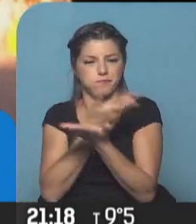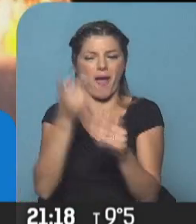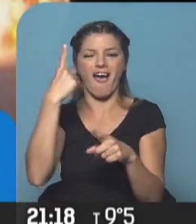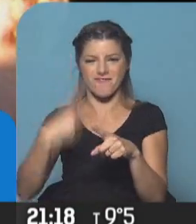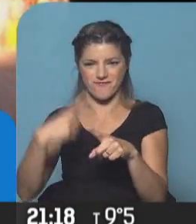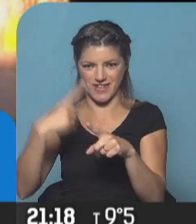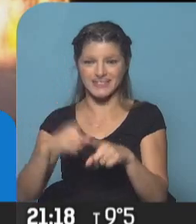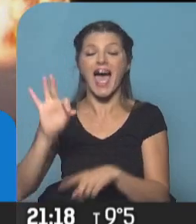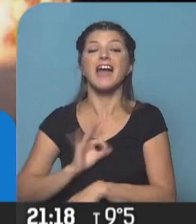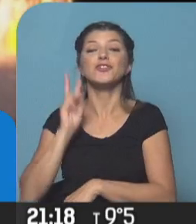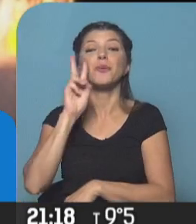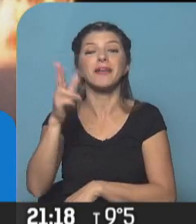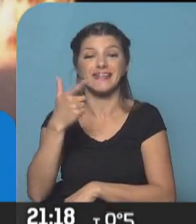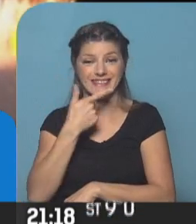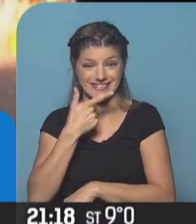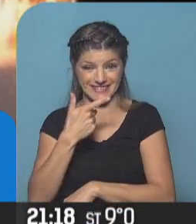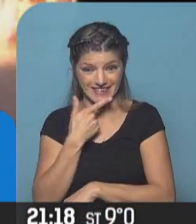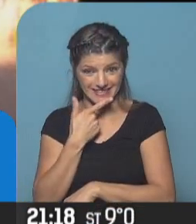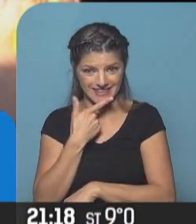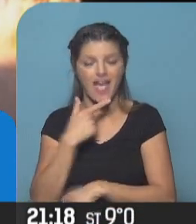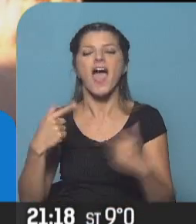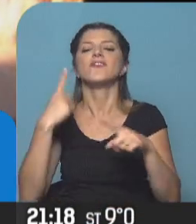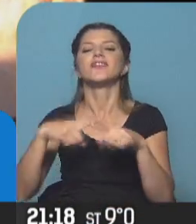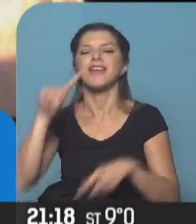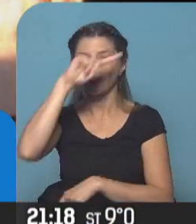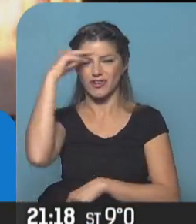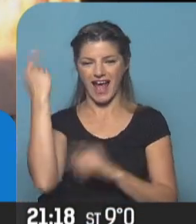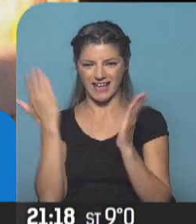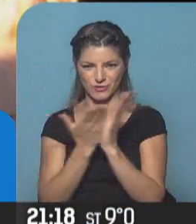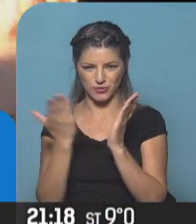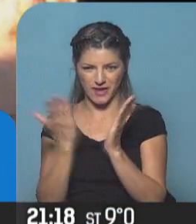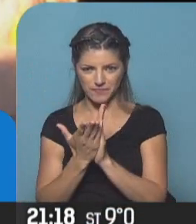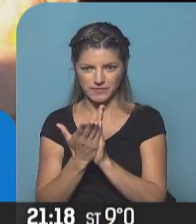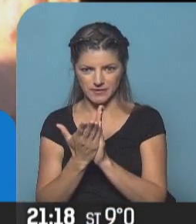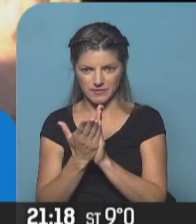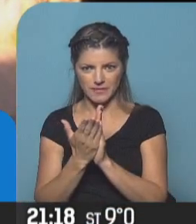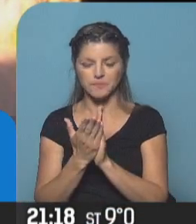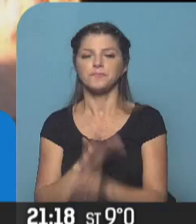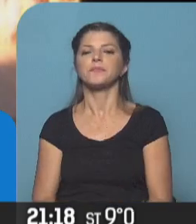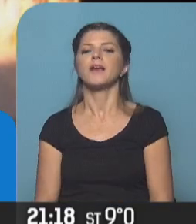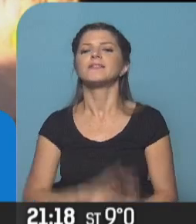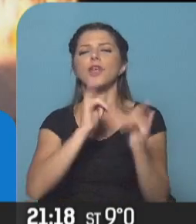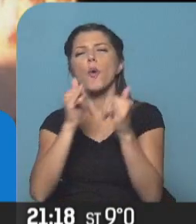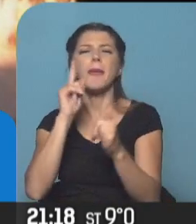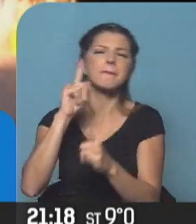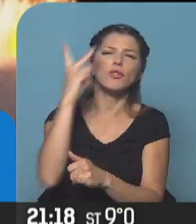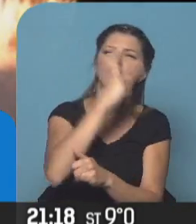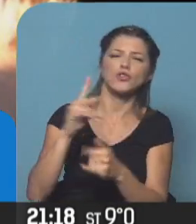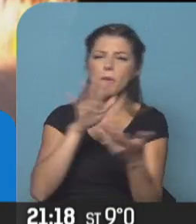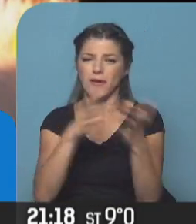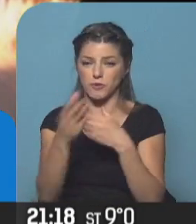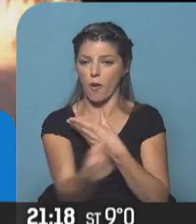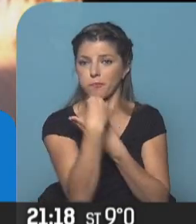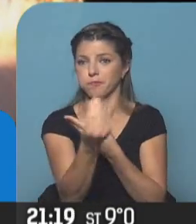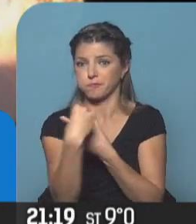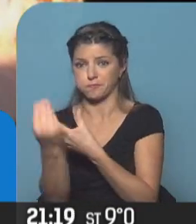año 2017 de la Fiesta Nacional del Estudiante, una fiesta en la cual está participando cerca de 1.200 jóvenes pertenecientes de los últimos años